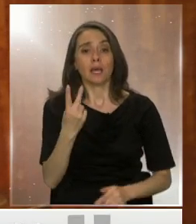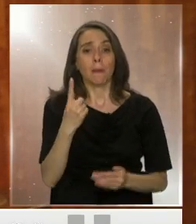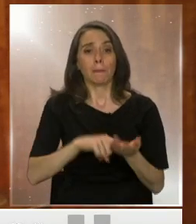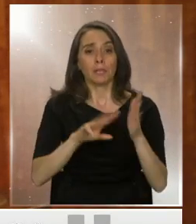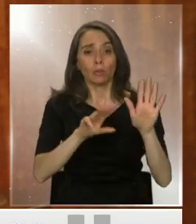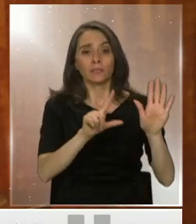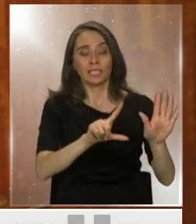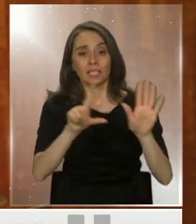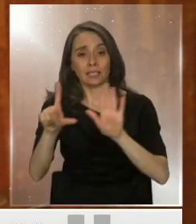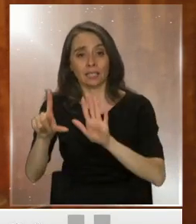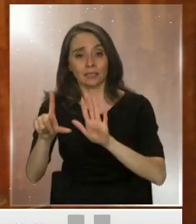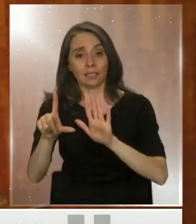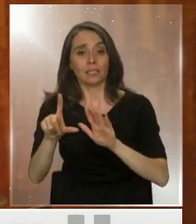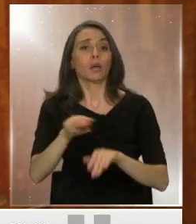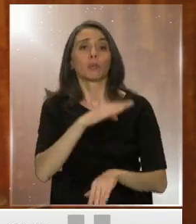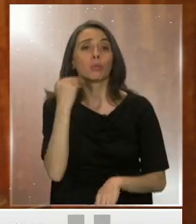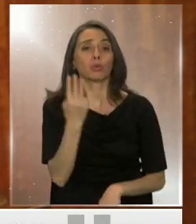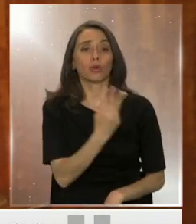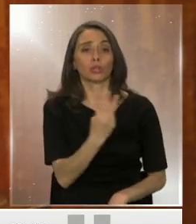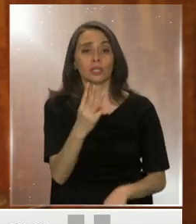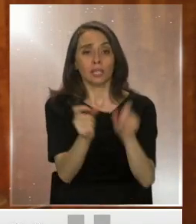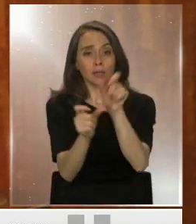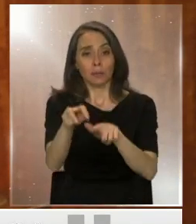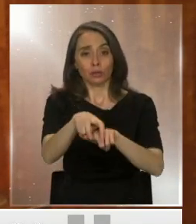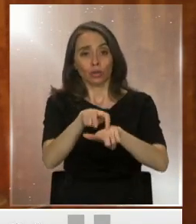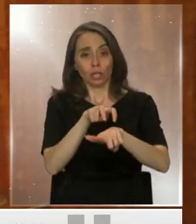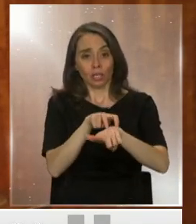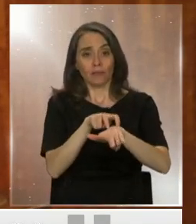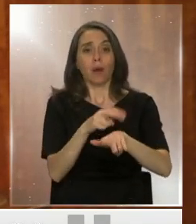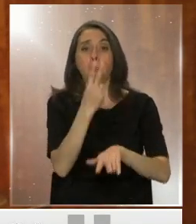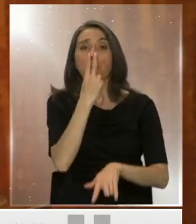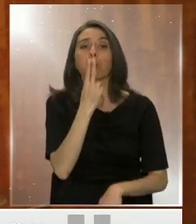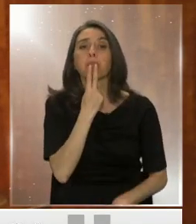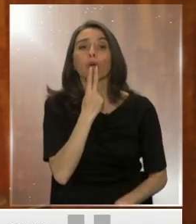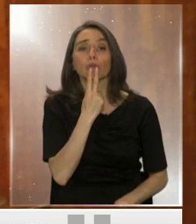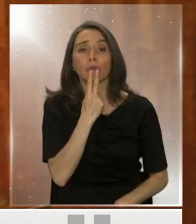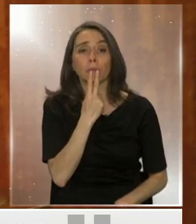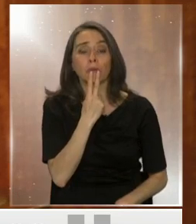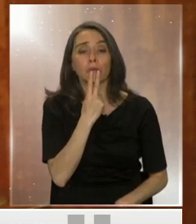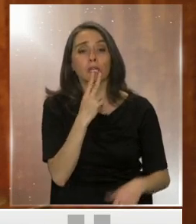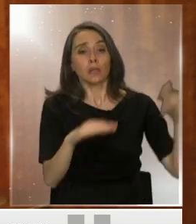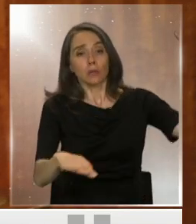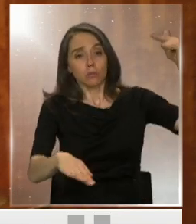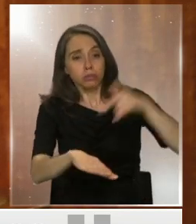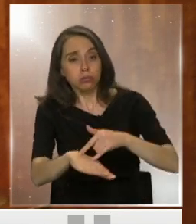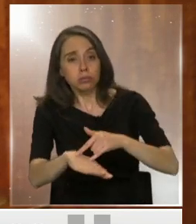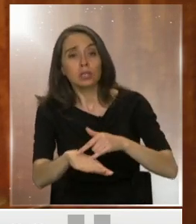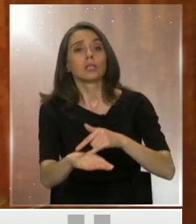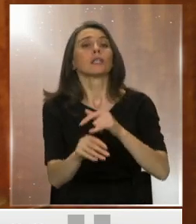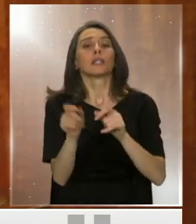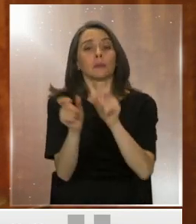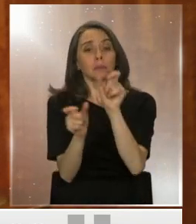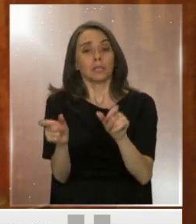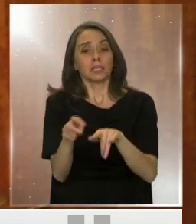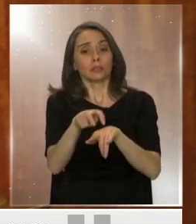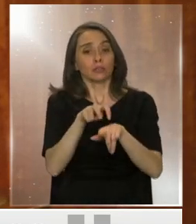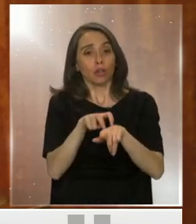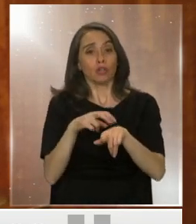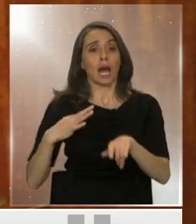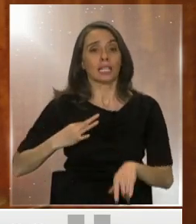1977 que falleció con 33 personas en puerto montt también hubo civiles y familiares